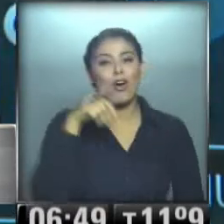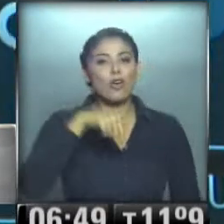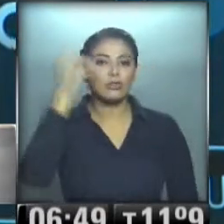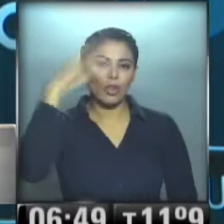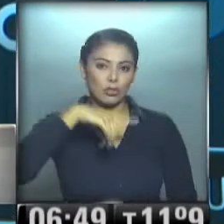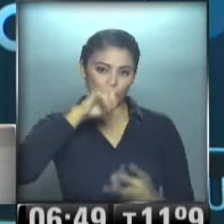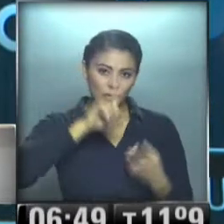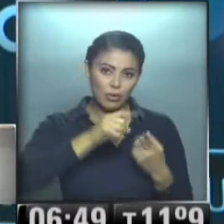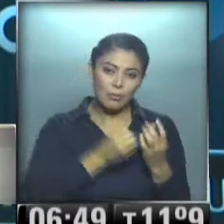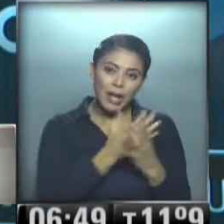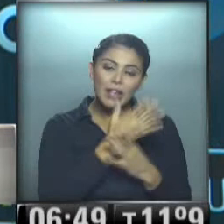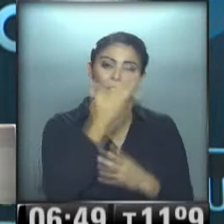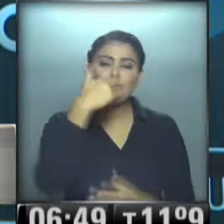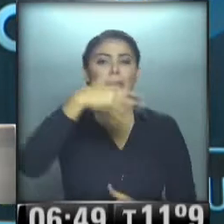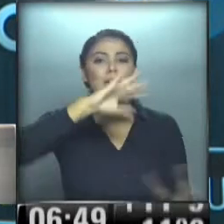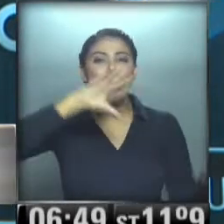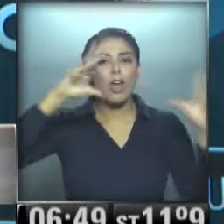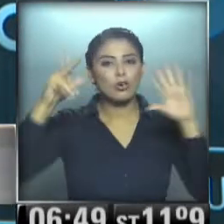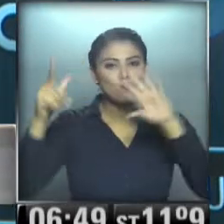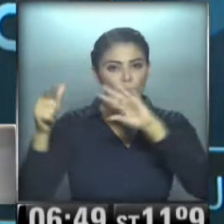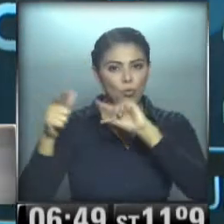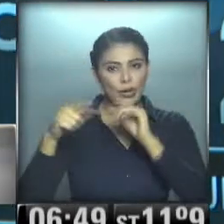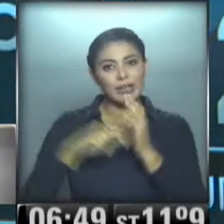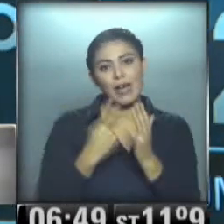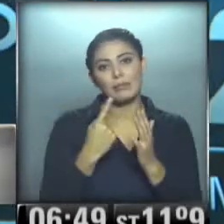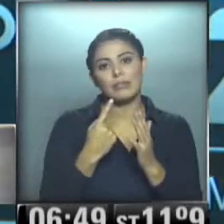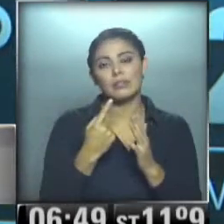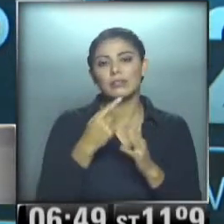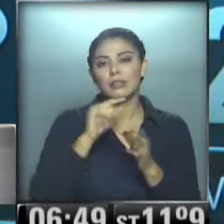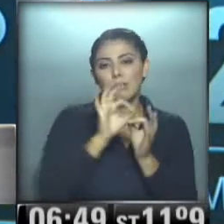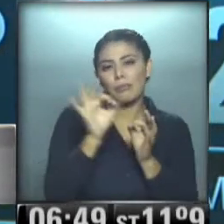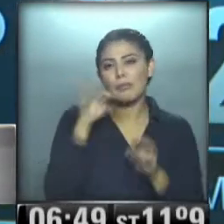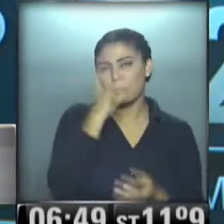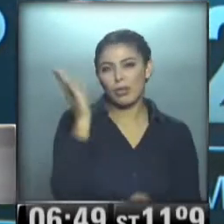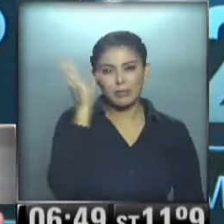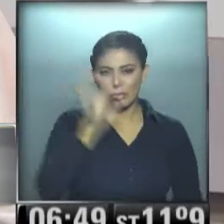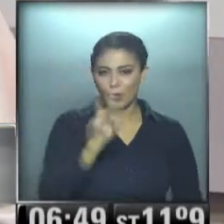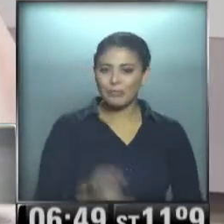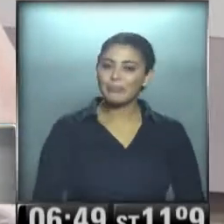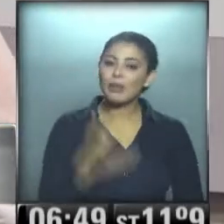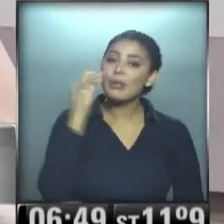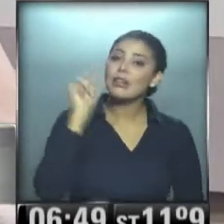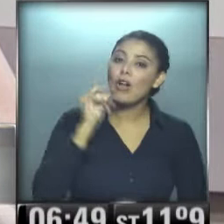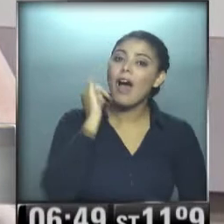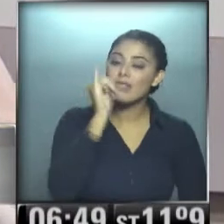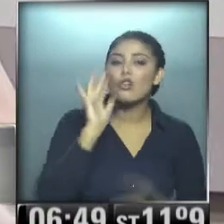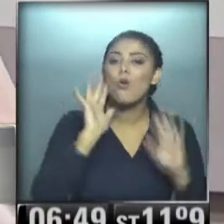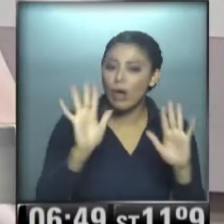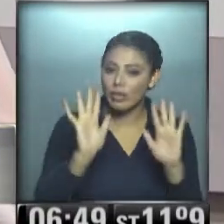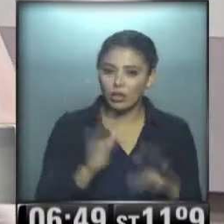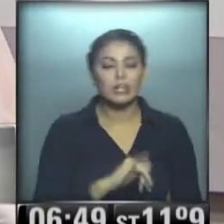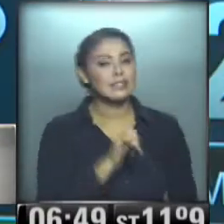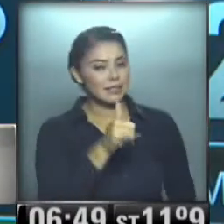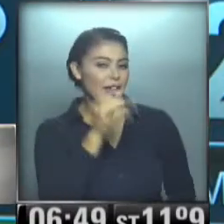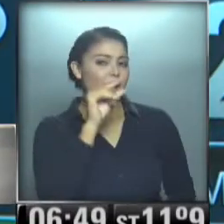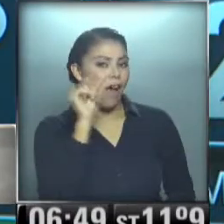mañana. Después va a aumentar un poquito la nubosidad en la ciudad de Buenos Aires, alrededores, pero nada de importante. Y en un ratito las alertas a las que hacías referencia. Y en un ratito